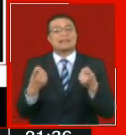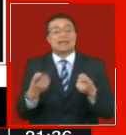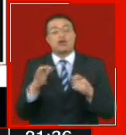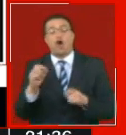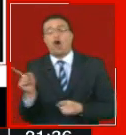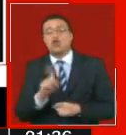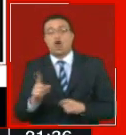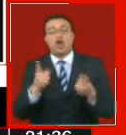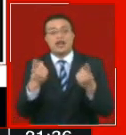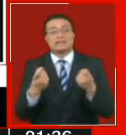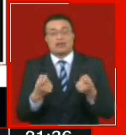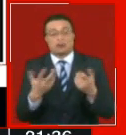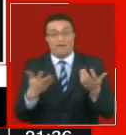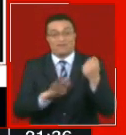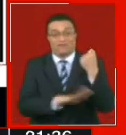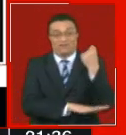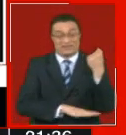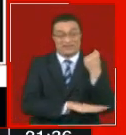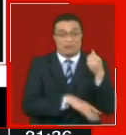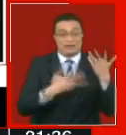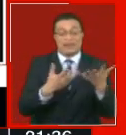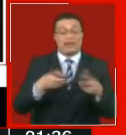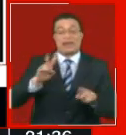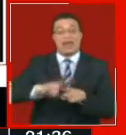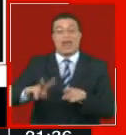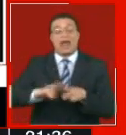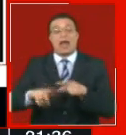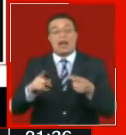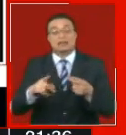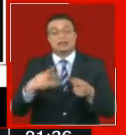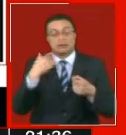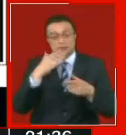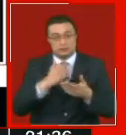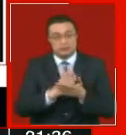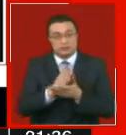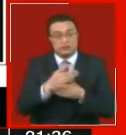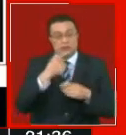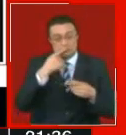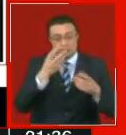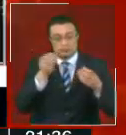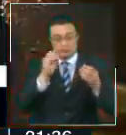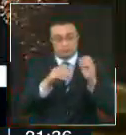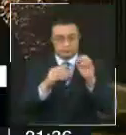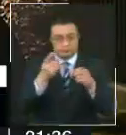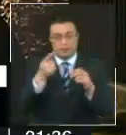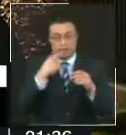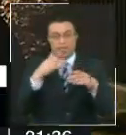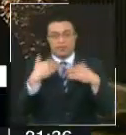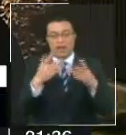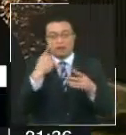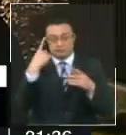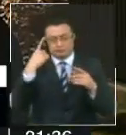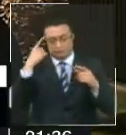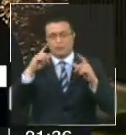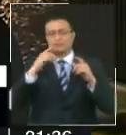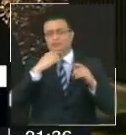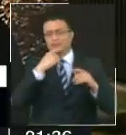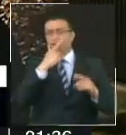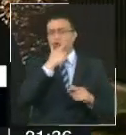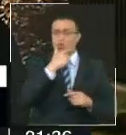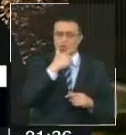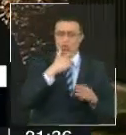necesario porque básicamente lo que se hace desde que se empiezan a producir estos cuestionamientos es generar un espacio de incertidumbre respecto de